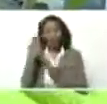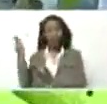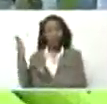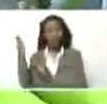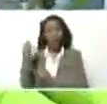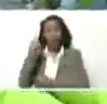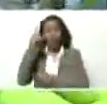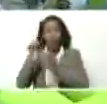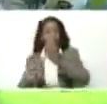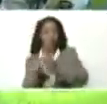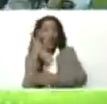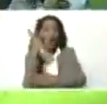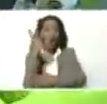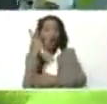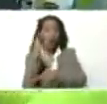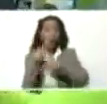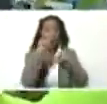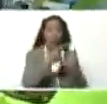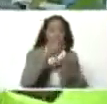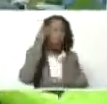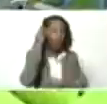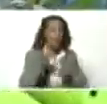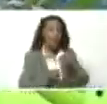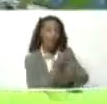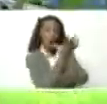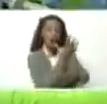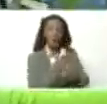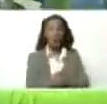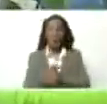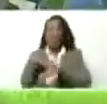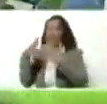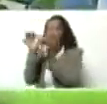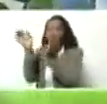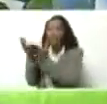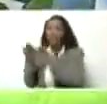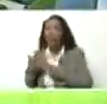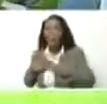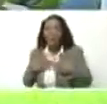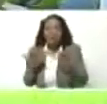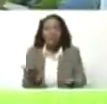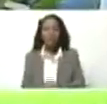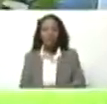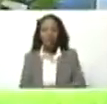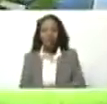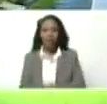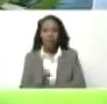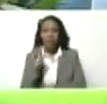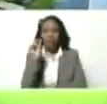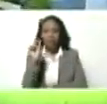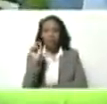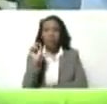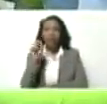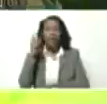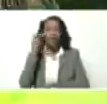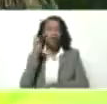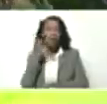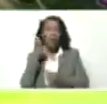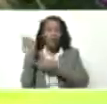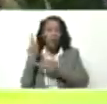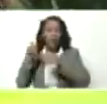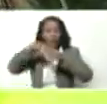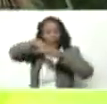Ajá. Una orquídea para flores. ¿Qué usted quiere regalar? ¿Qué me quiere regalar? La semilla de sarrapia, que son nuestras raíces.